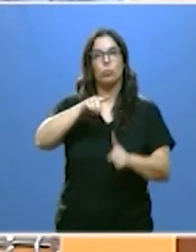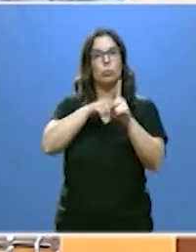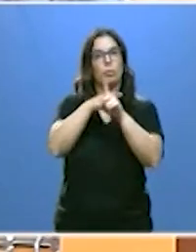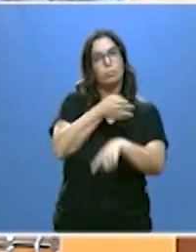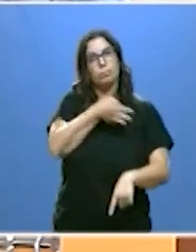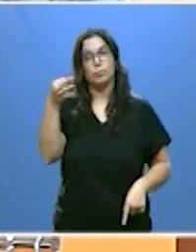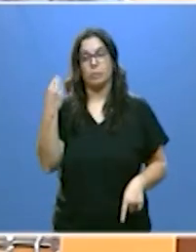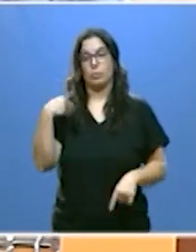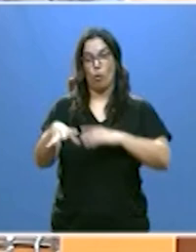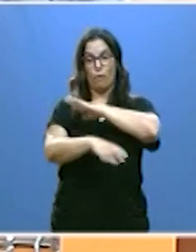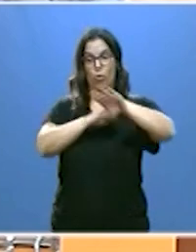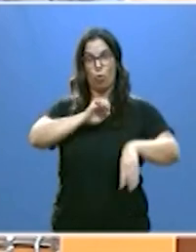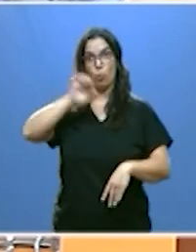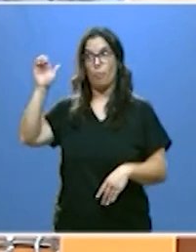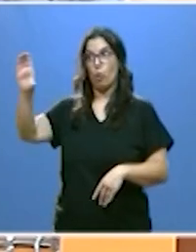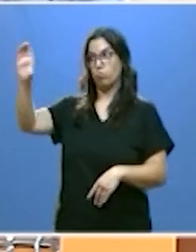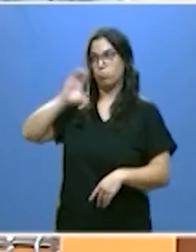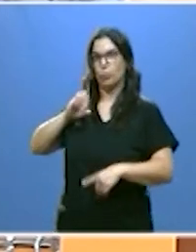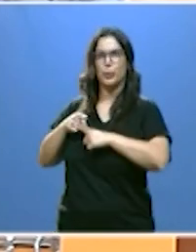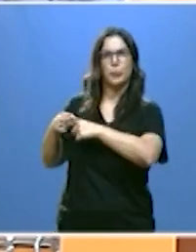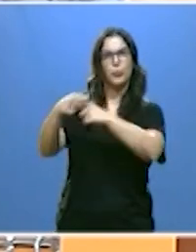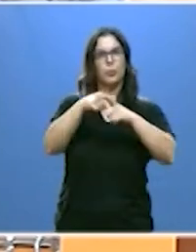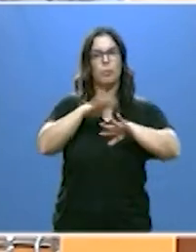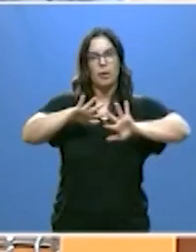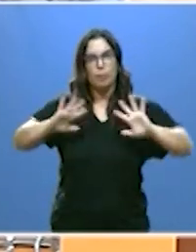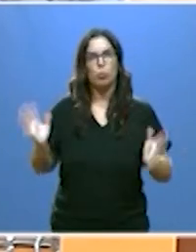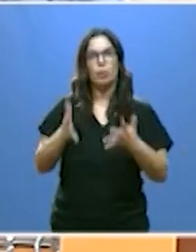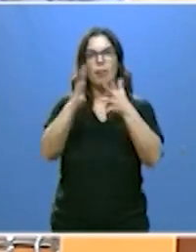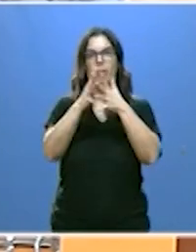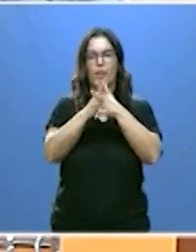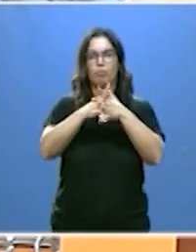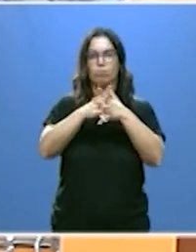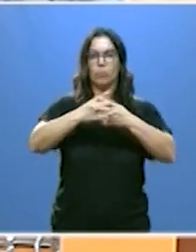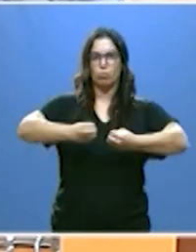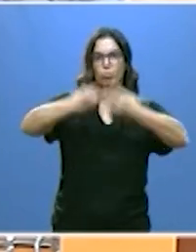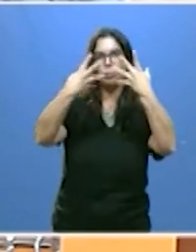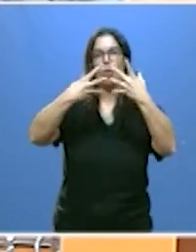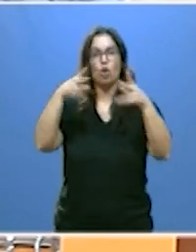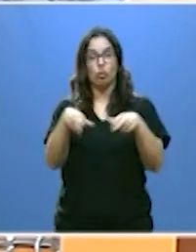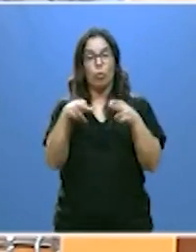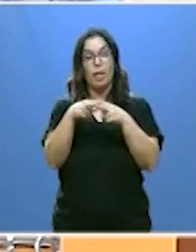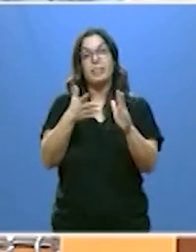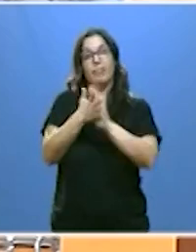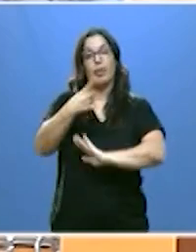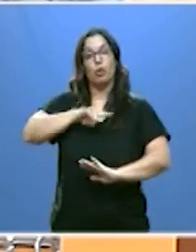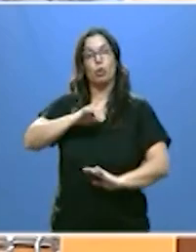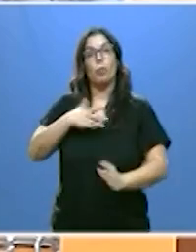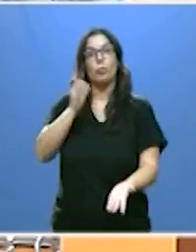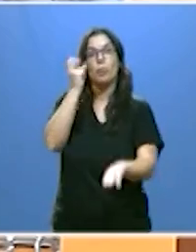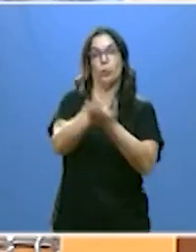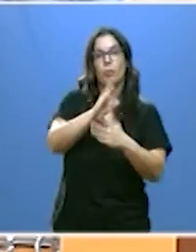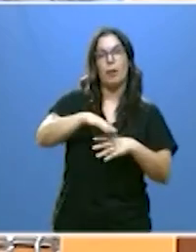los fondos europeos para impulsar las infraestructuras sociales lo que nos permite apostar por la